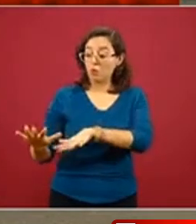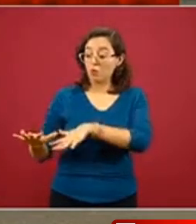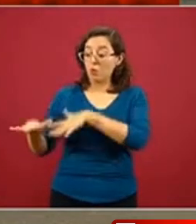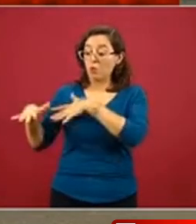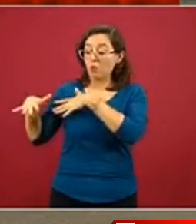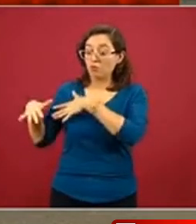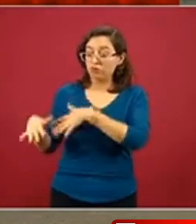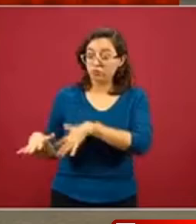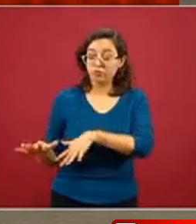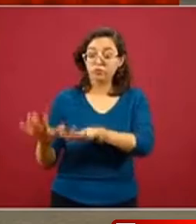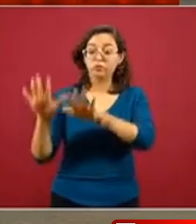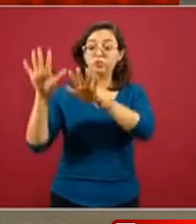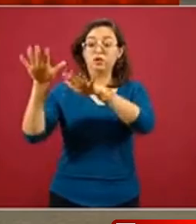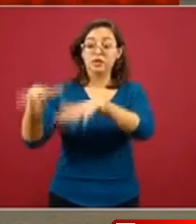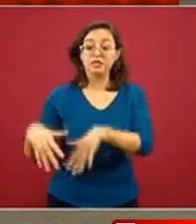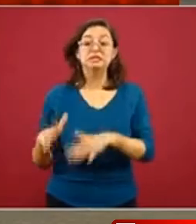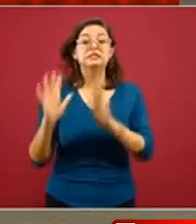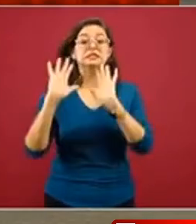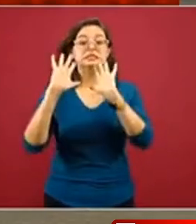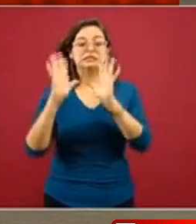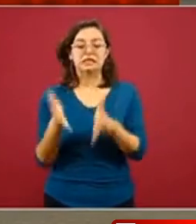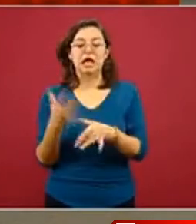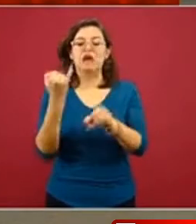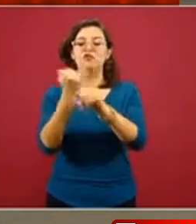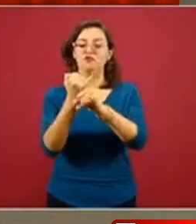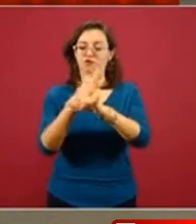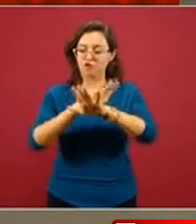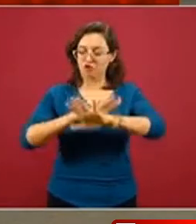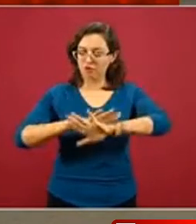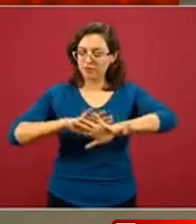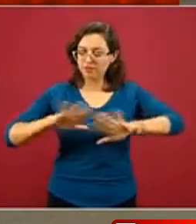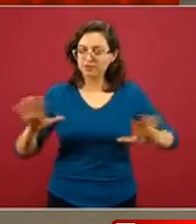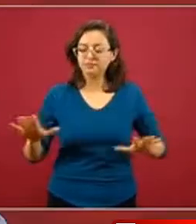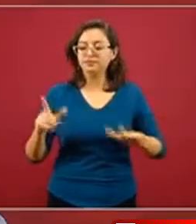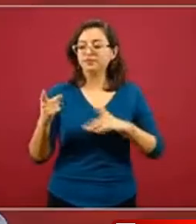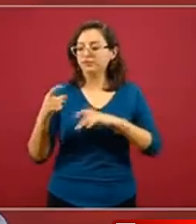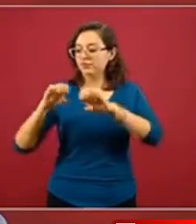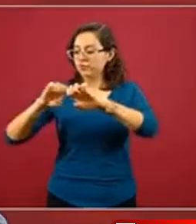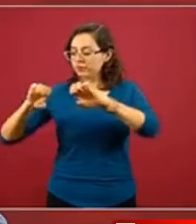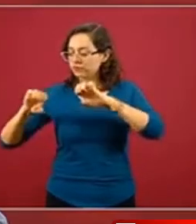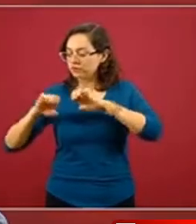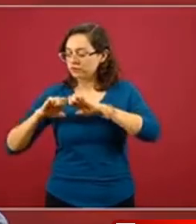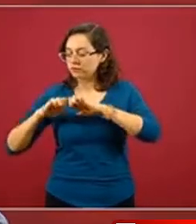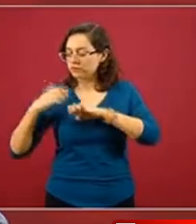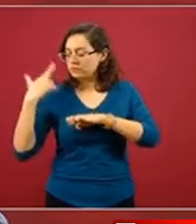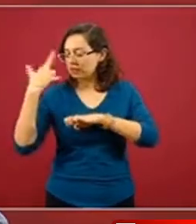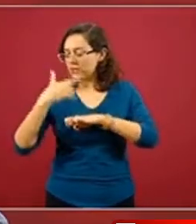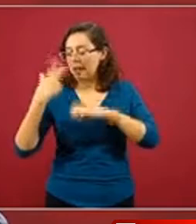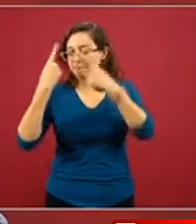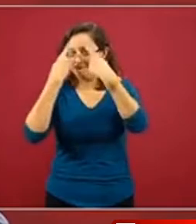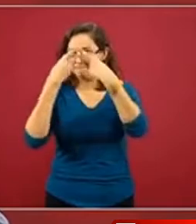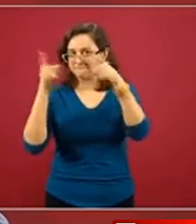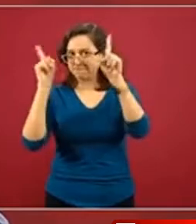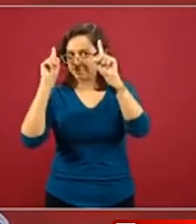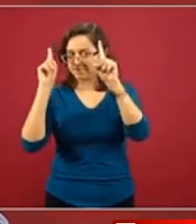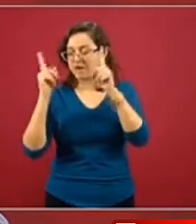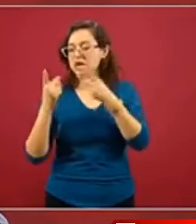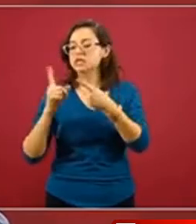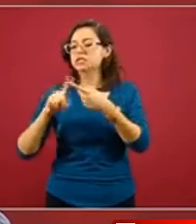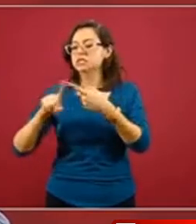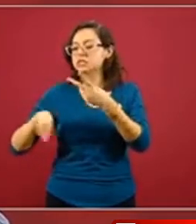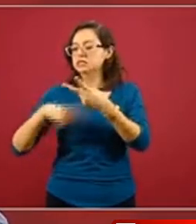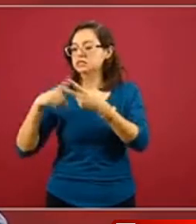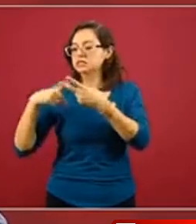la última información oficial, tanto de los equipos técnicos de la Marina en México como de los